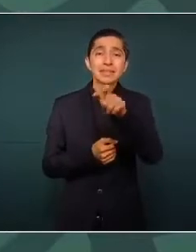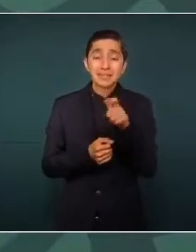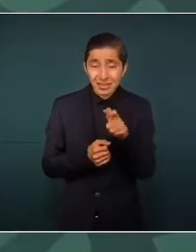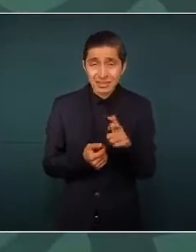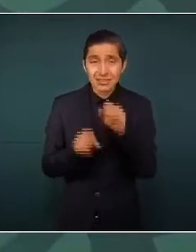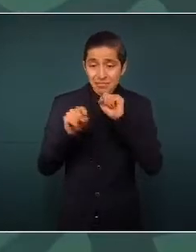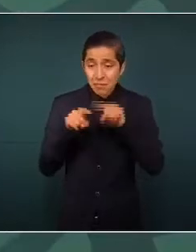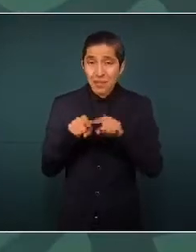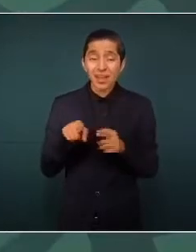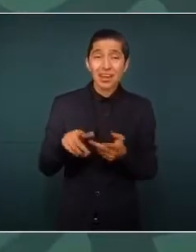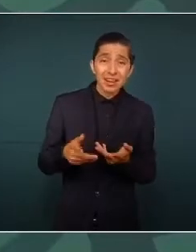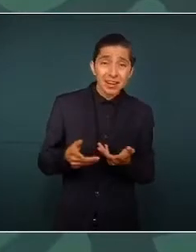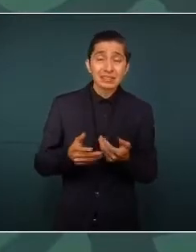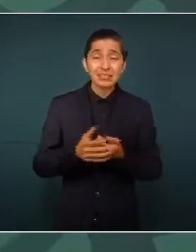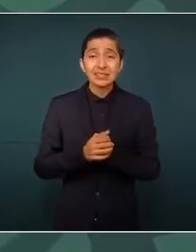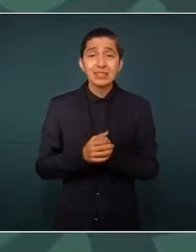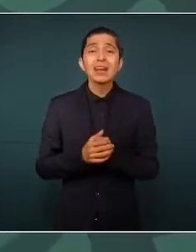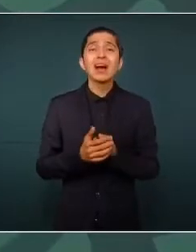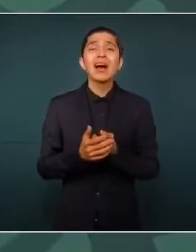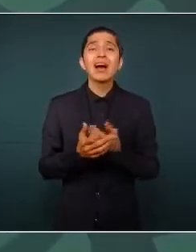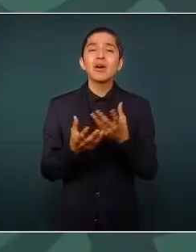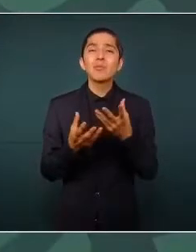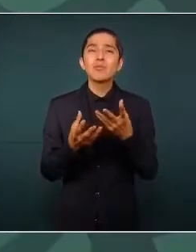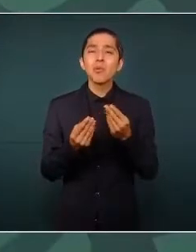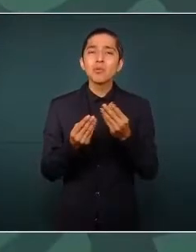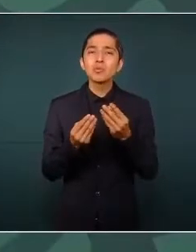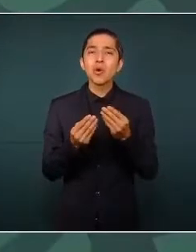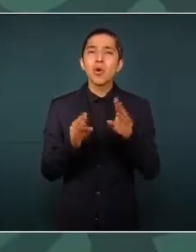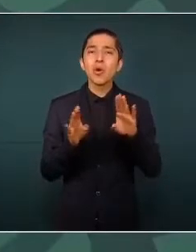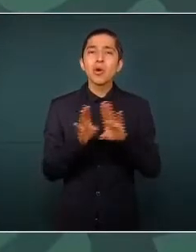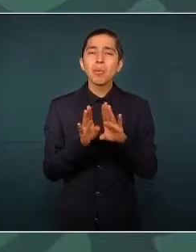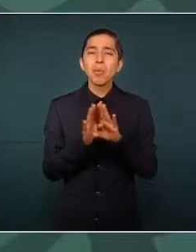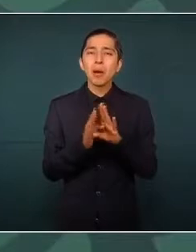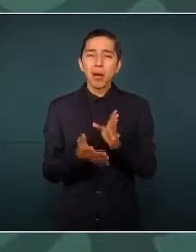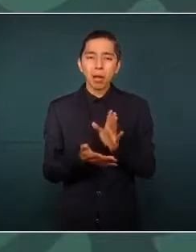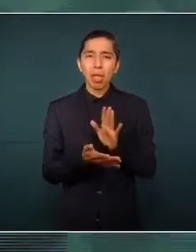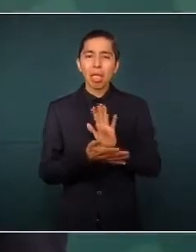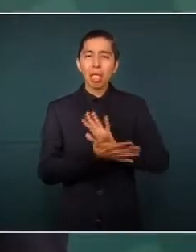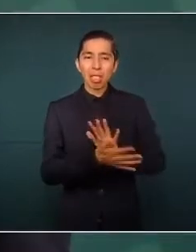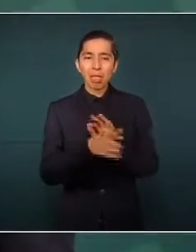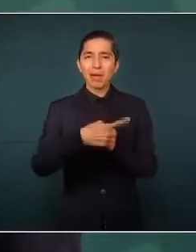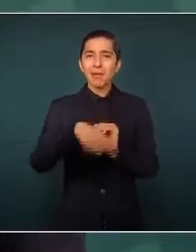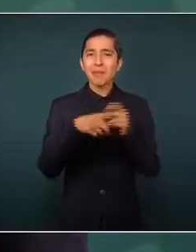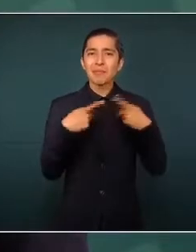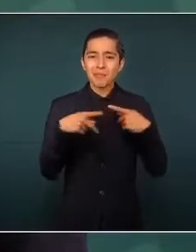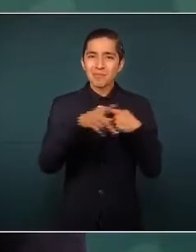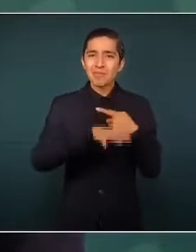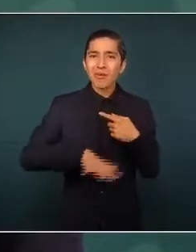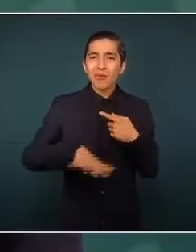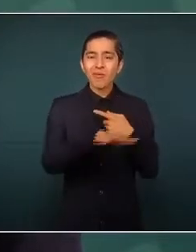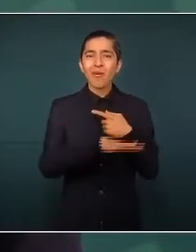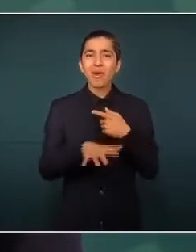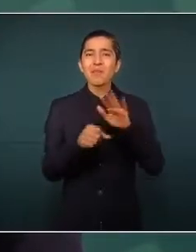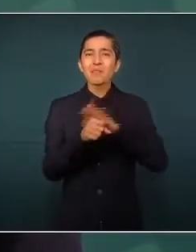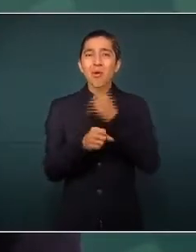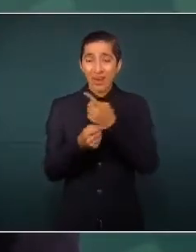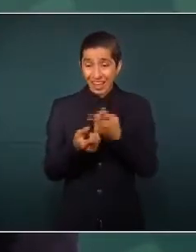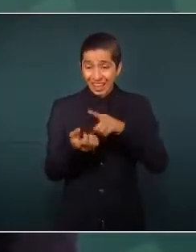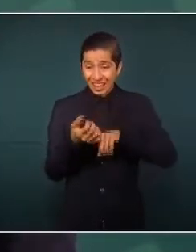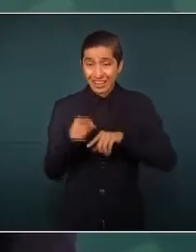Se afectó mucho al pueblo de México porque toda esa